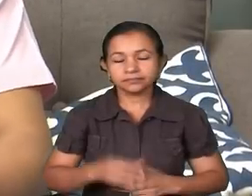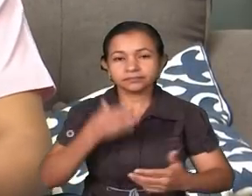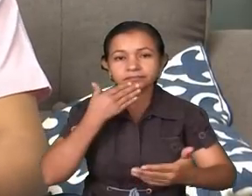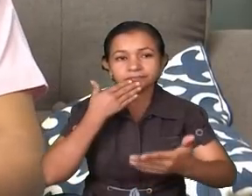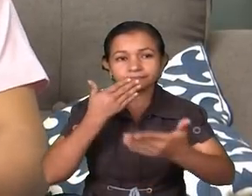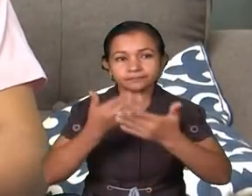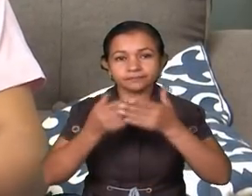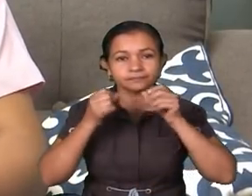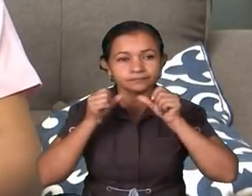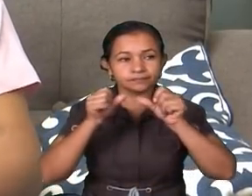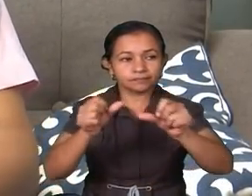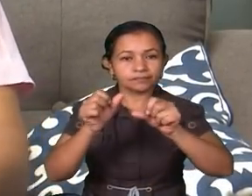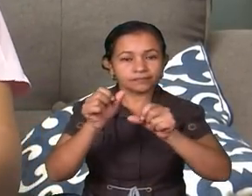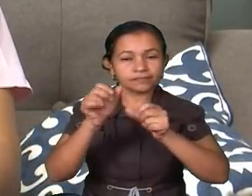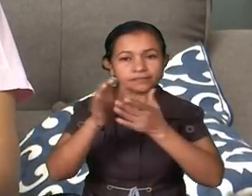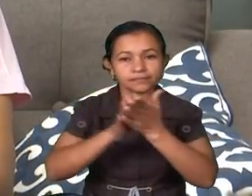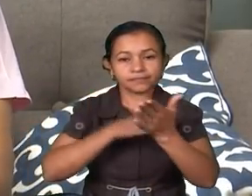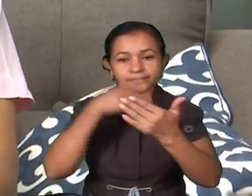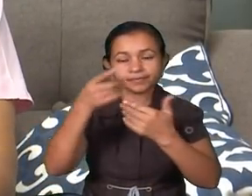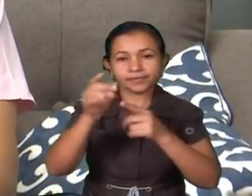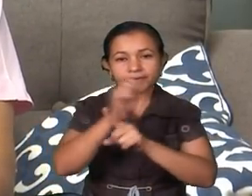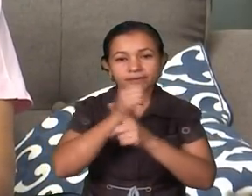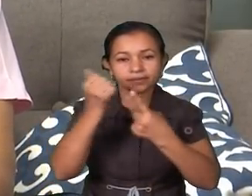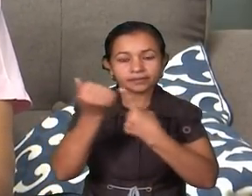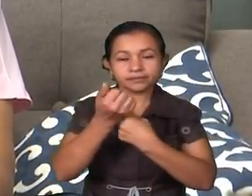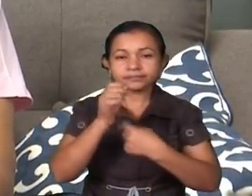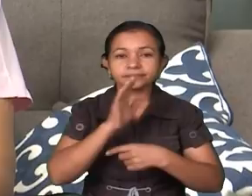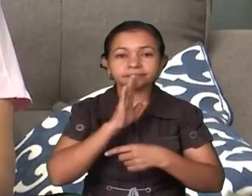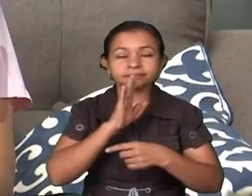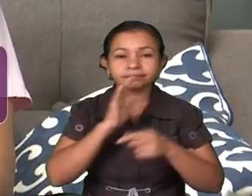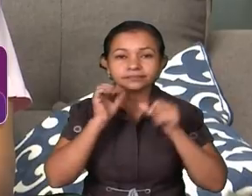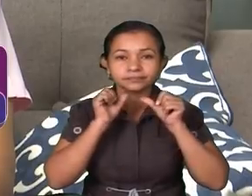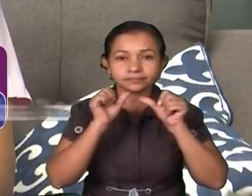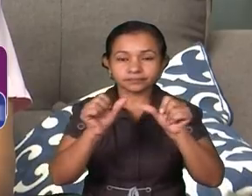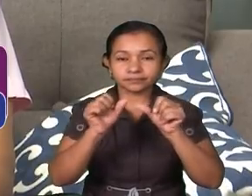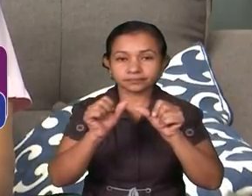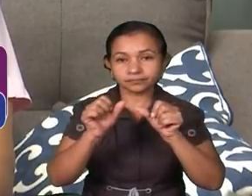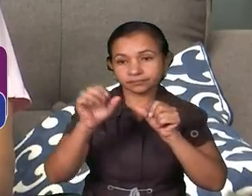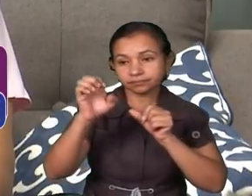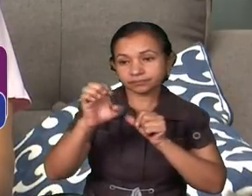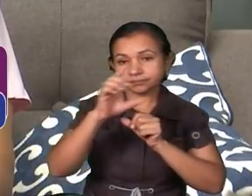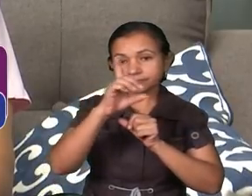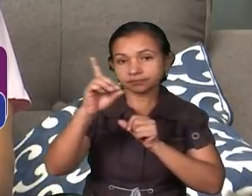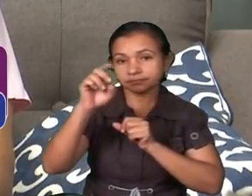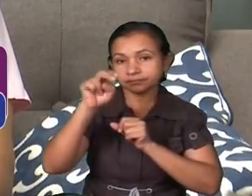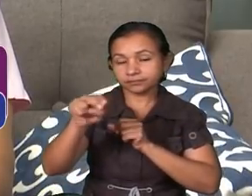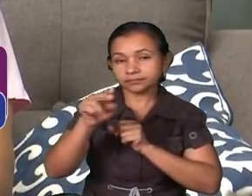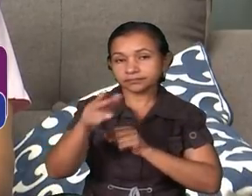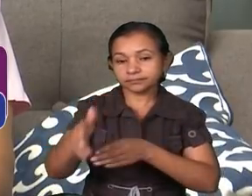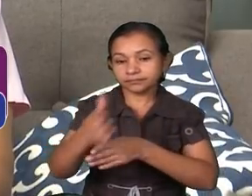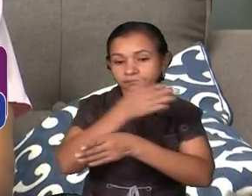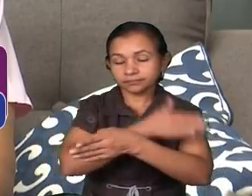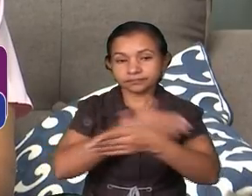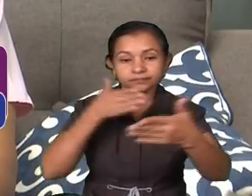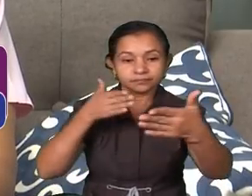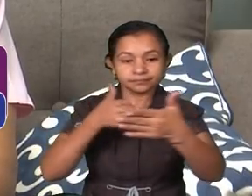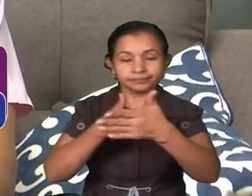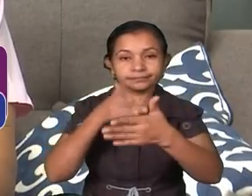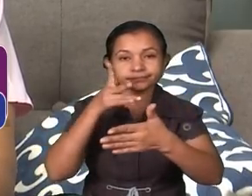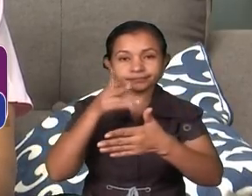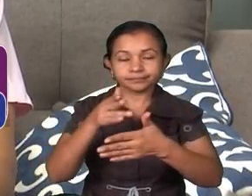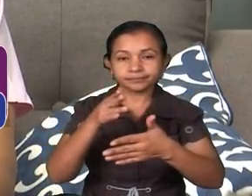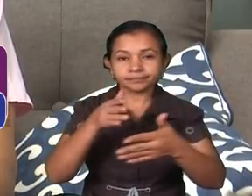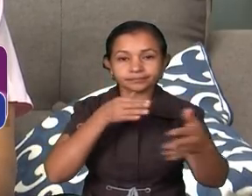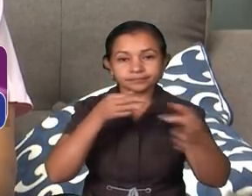Gracias por continuar en sintonía de su programa del Parlamento. Continuamos conversando. Comandante Edén Pastora, antes de irnos a la pausa, precisamente